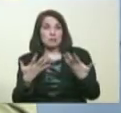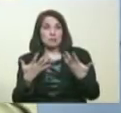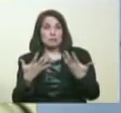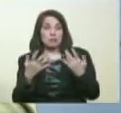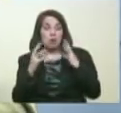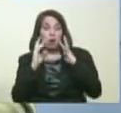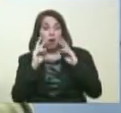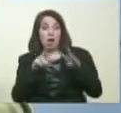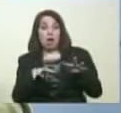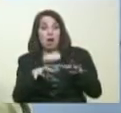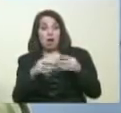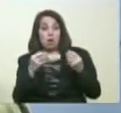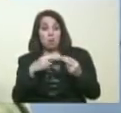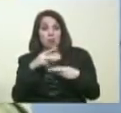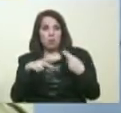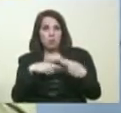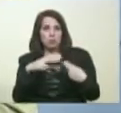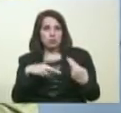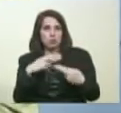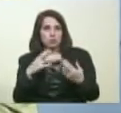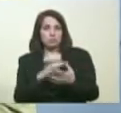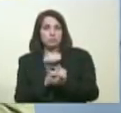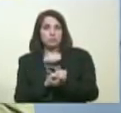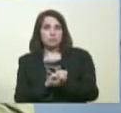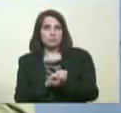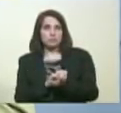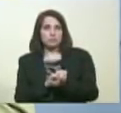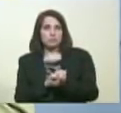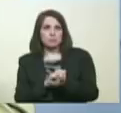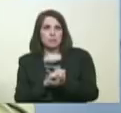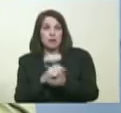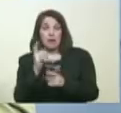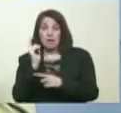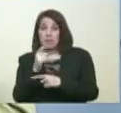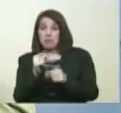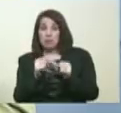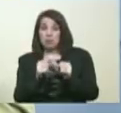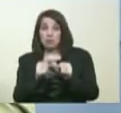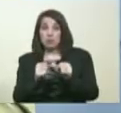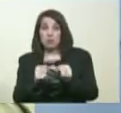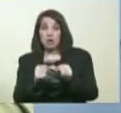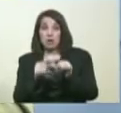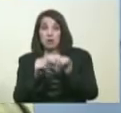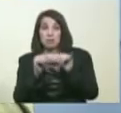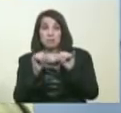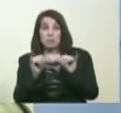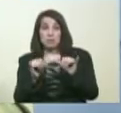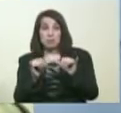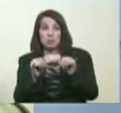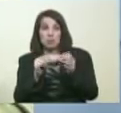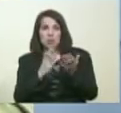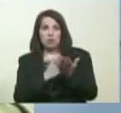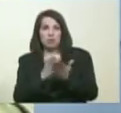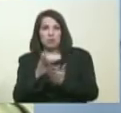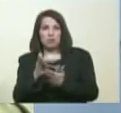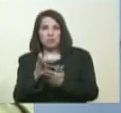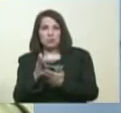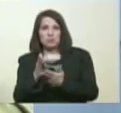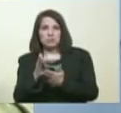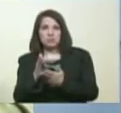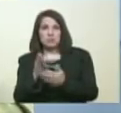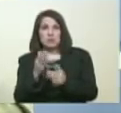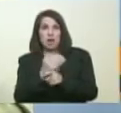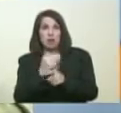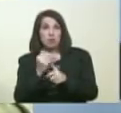compadre. Bueno, hay que continuar en esa línea. Y conseguir el